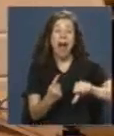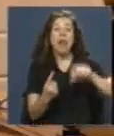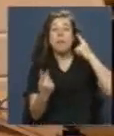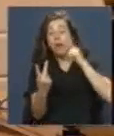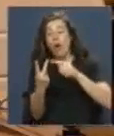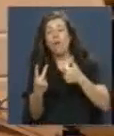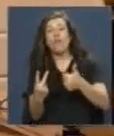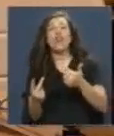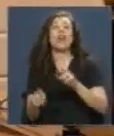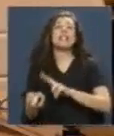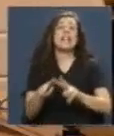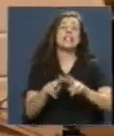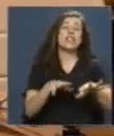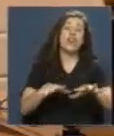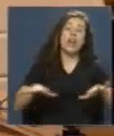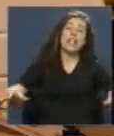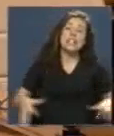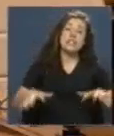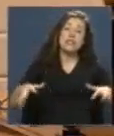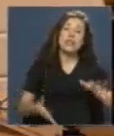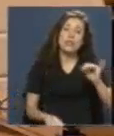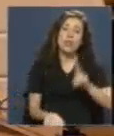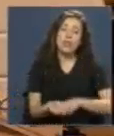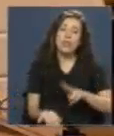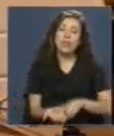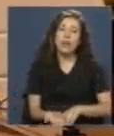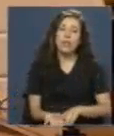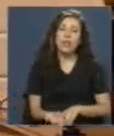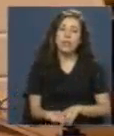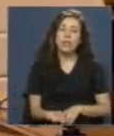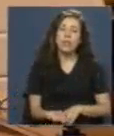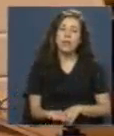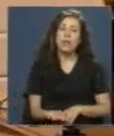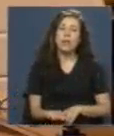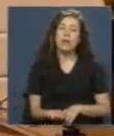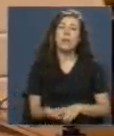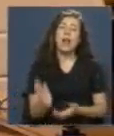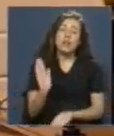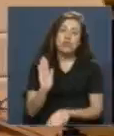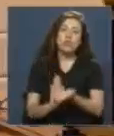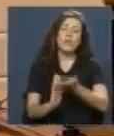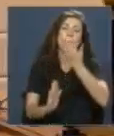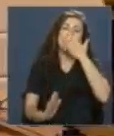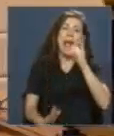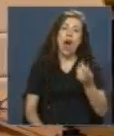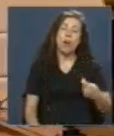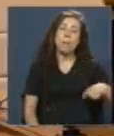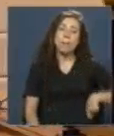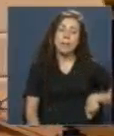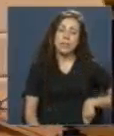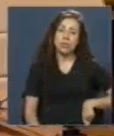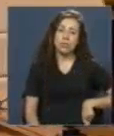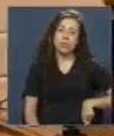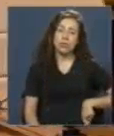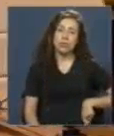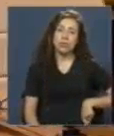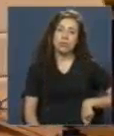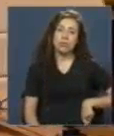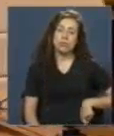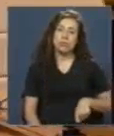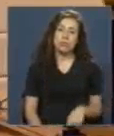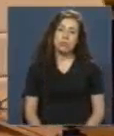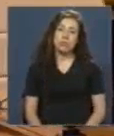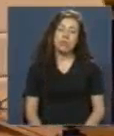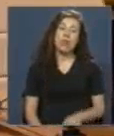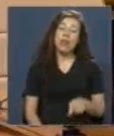estén haciendo un esfuerzo real y concreto por mejorar las pensiones. Claramente no es todo lo